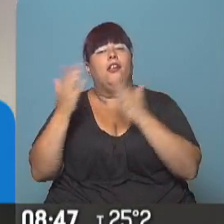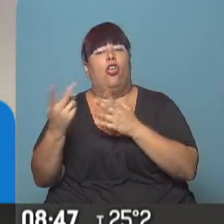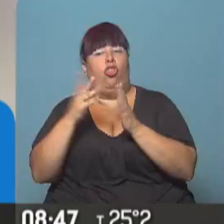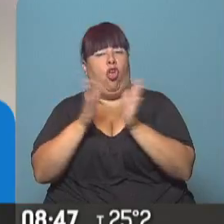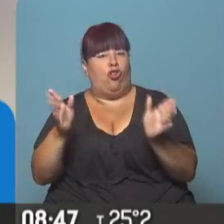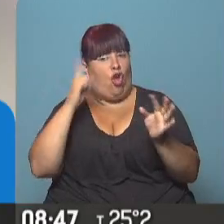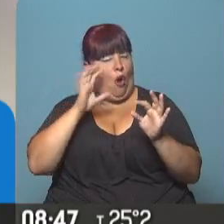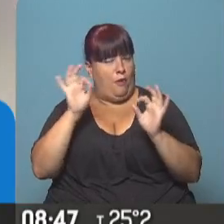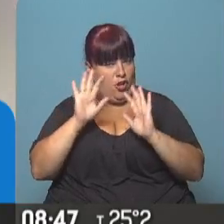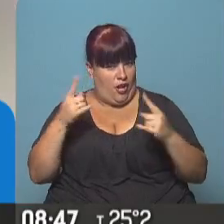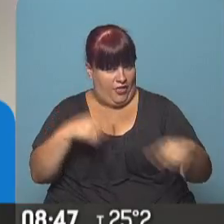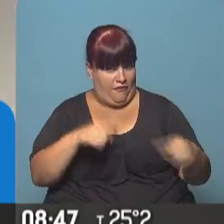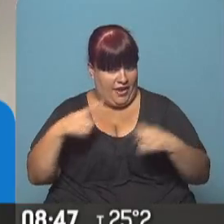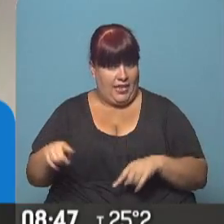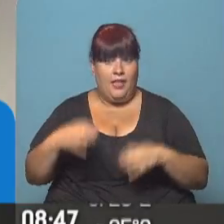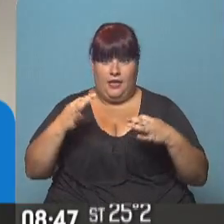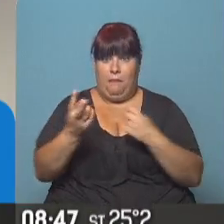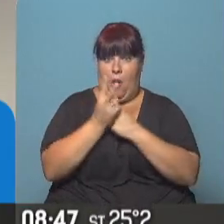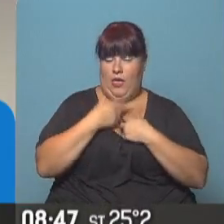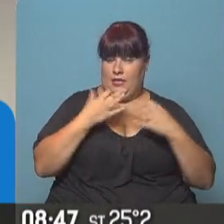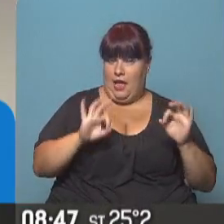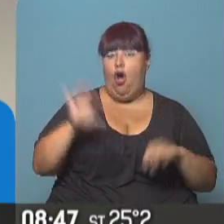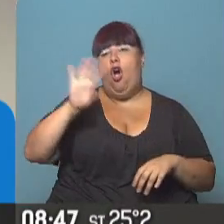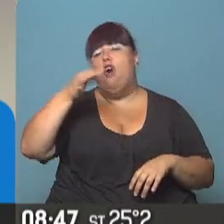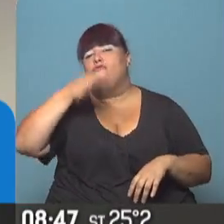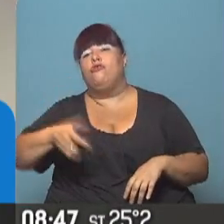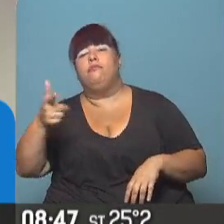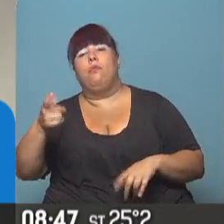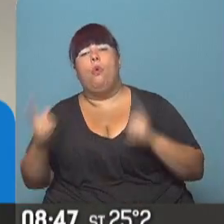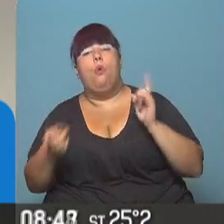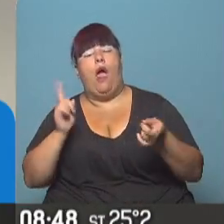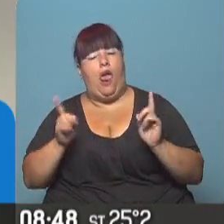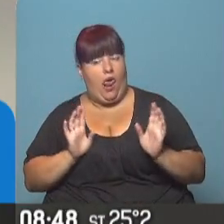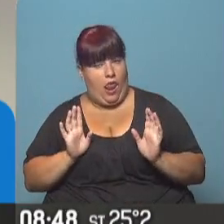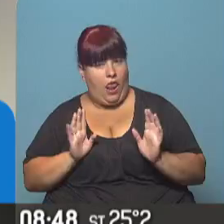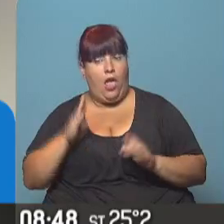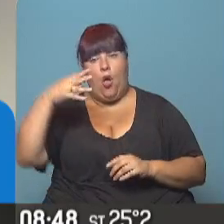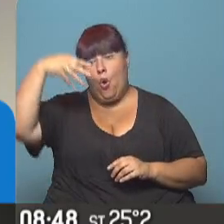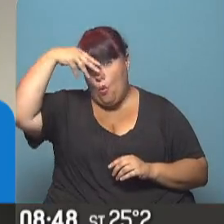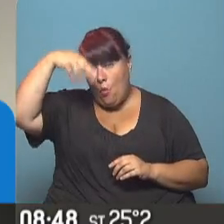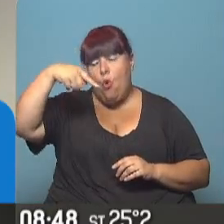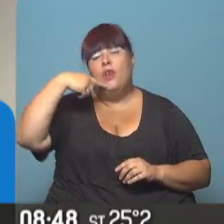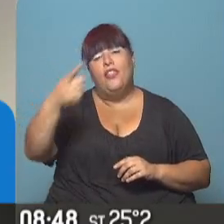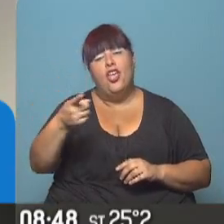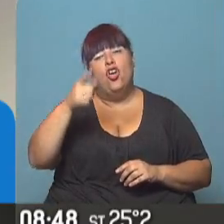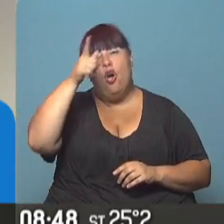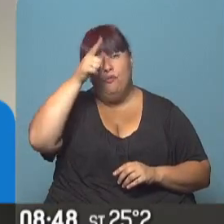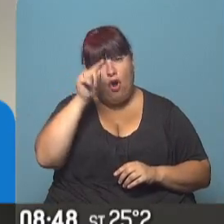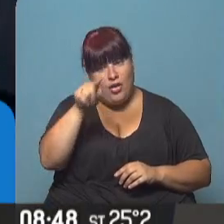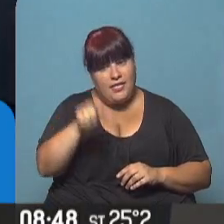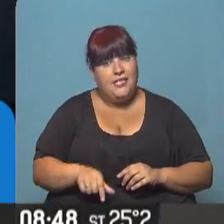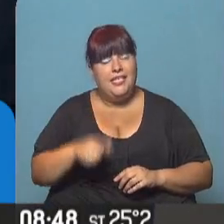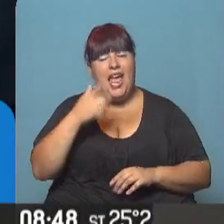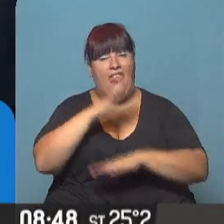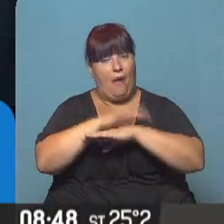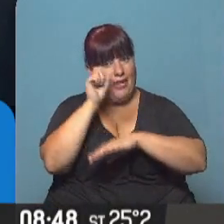dos posturas claras: legítima defensa o gatillo fácil. Bullrich sostiene que el agente de la policía